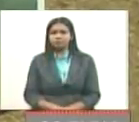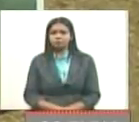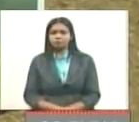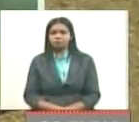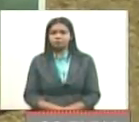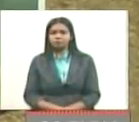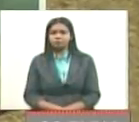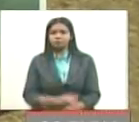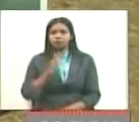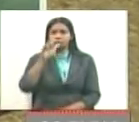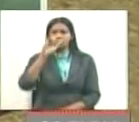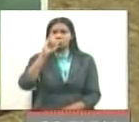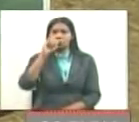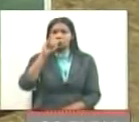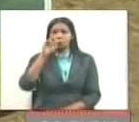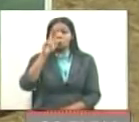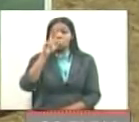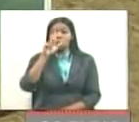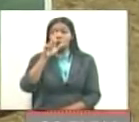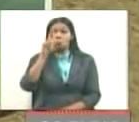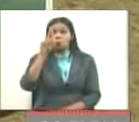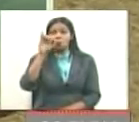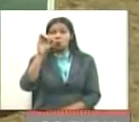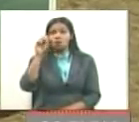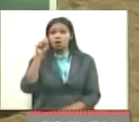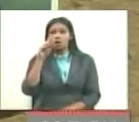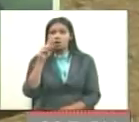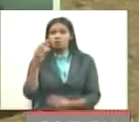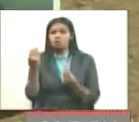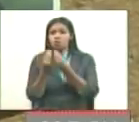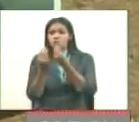Luis Florido. ¿Al lado de quién? De Juanito Alimaña.